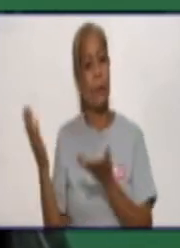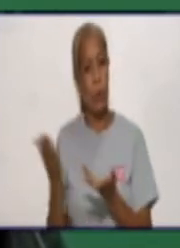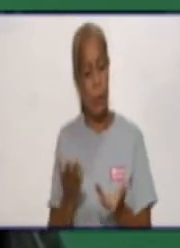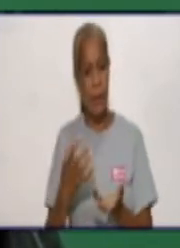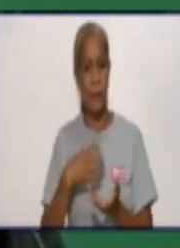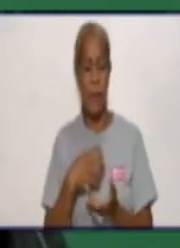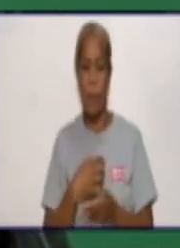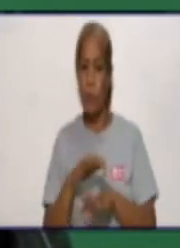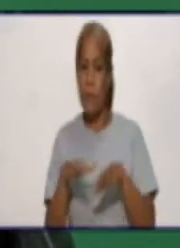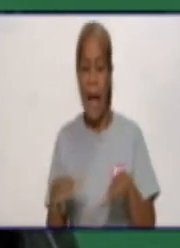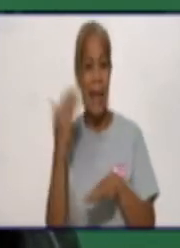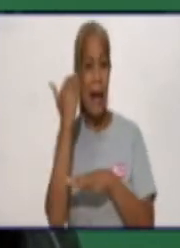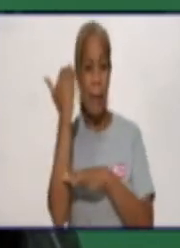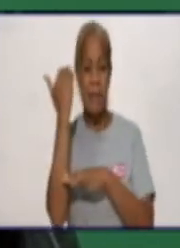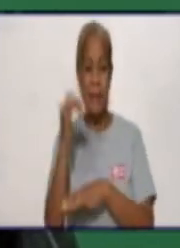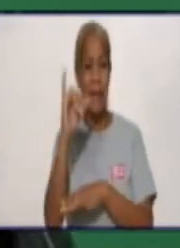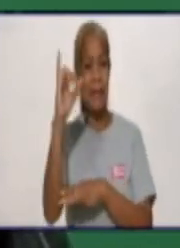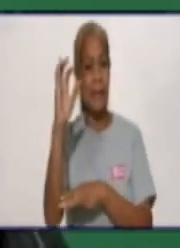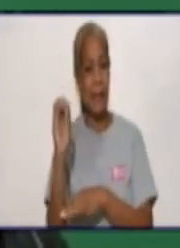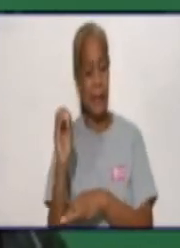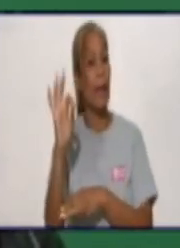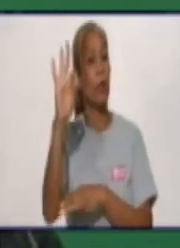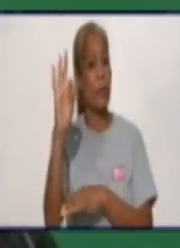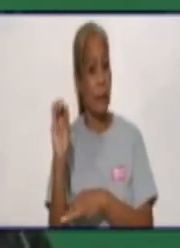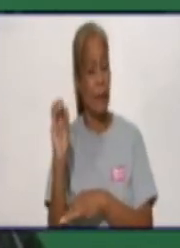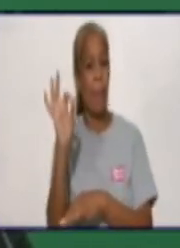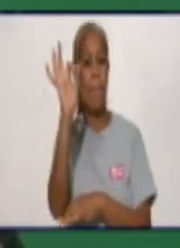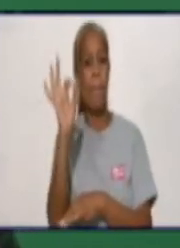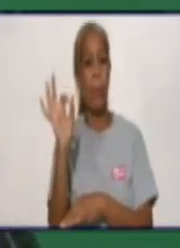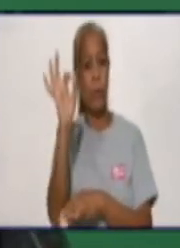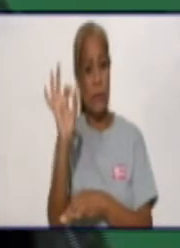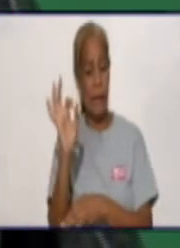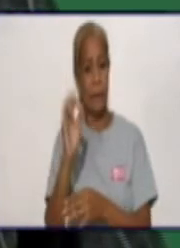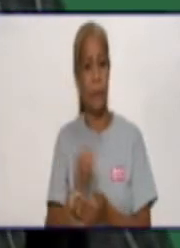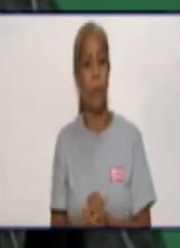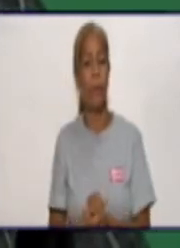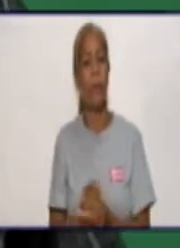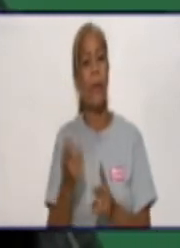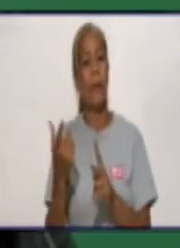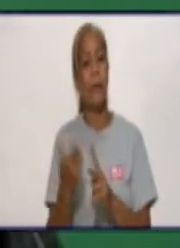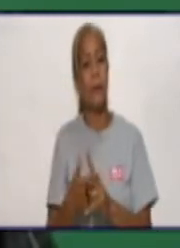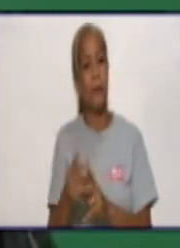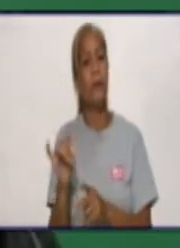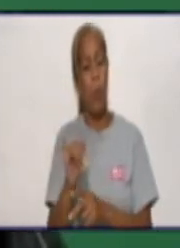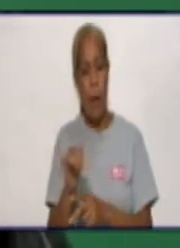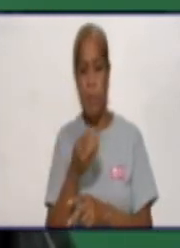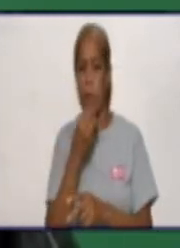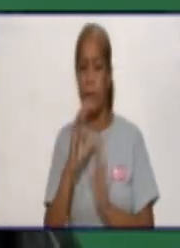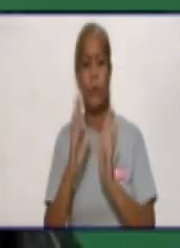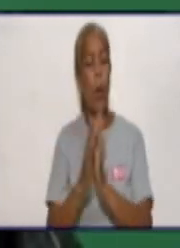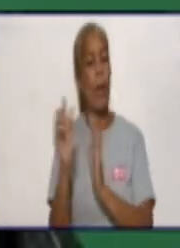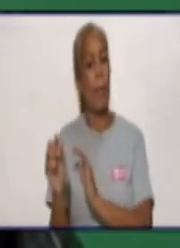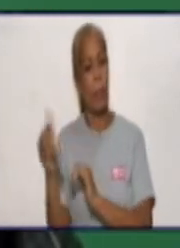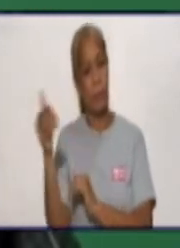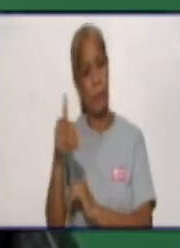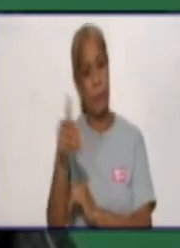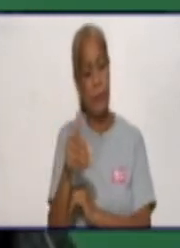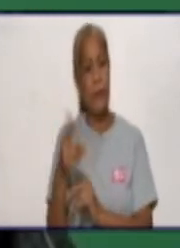50 por ciento incrementamos una capacidad de 80 por ciento de las personas que pueden acudir y